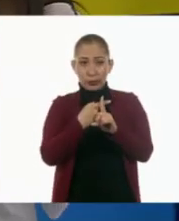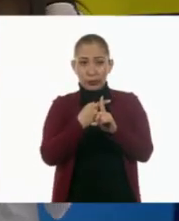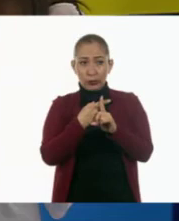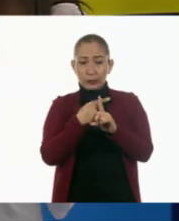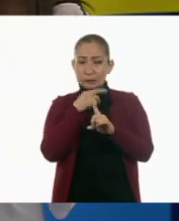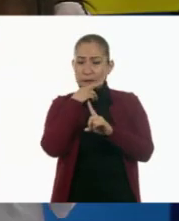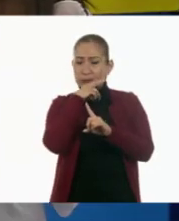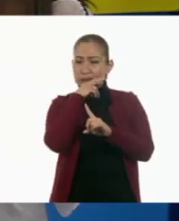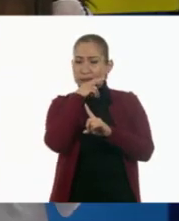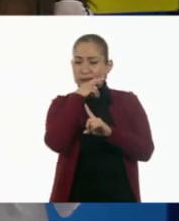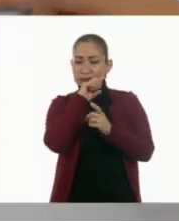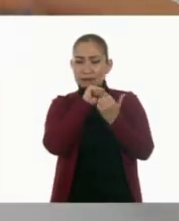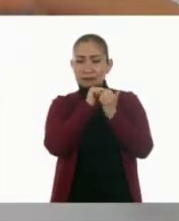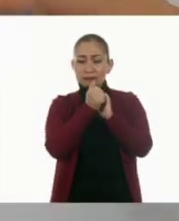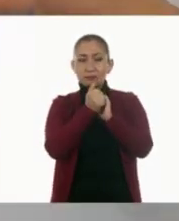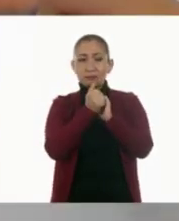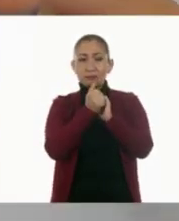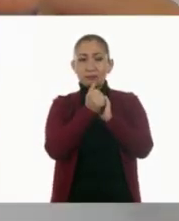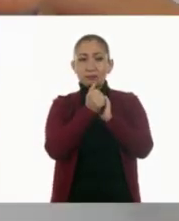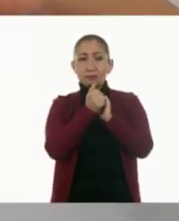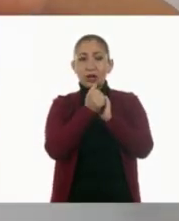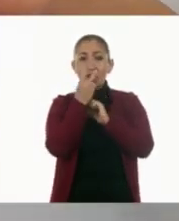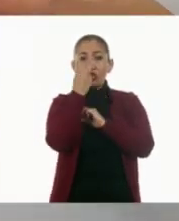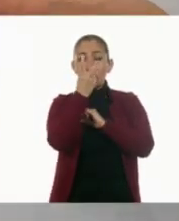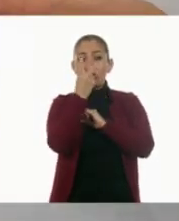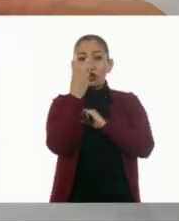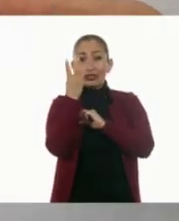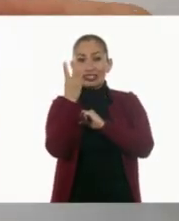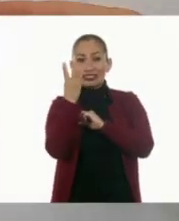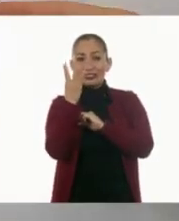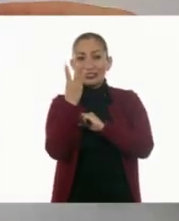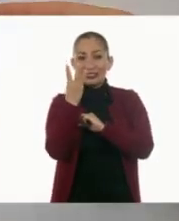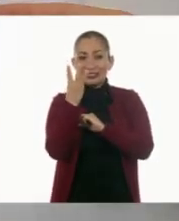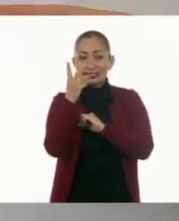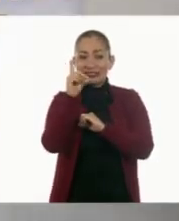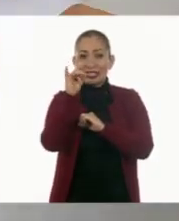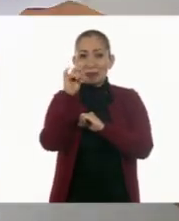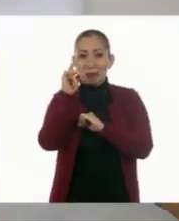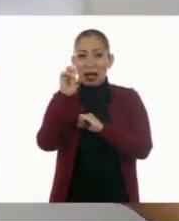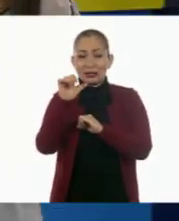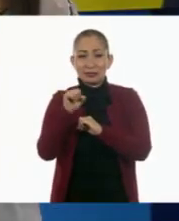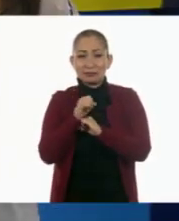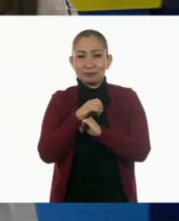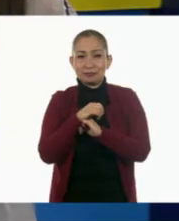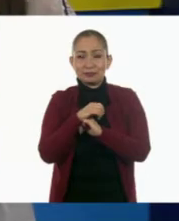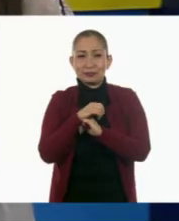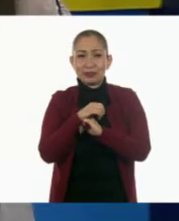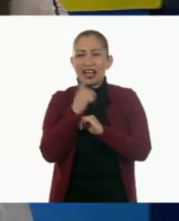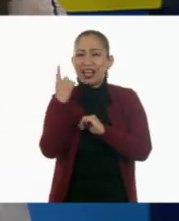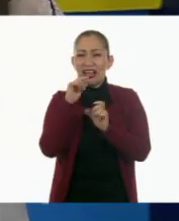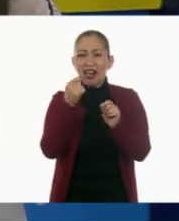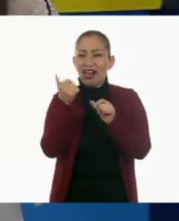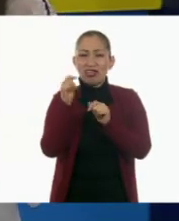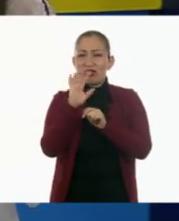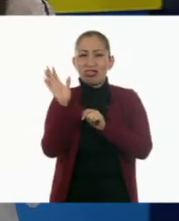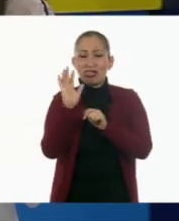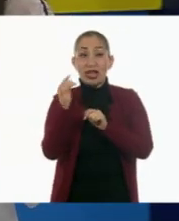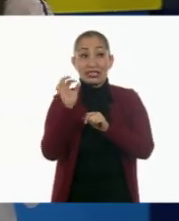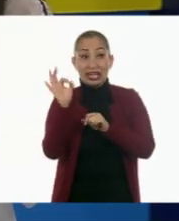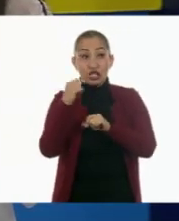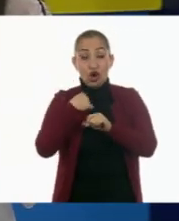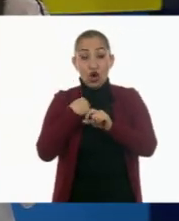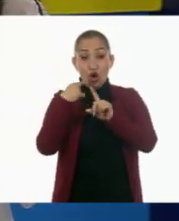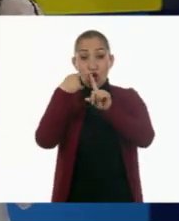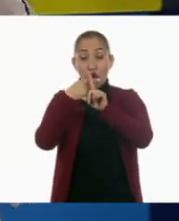en automático dos decimales o tres en este caso. Entonces, ya ni para qué. En cambio, si